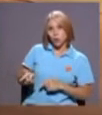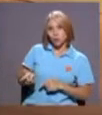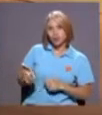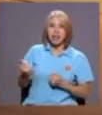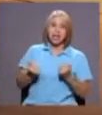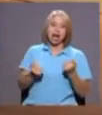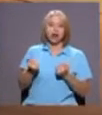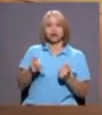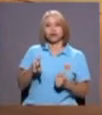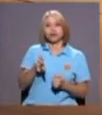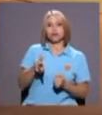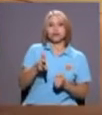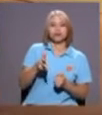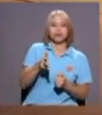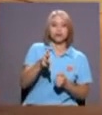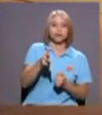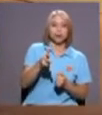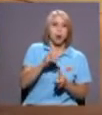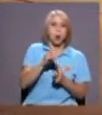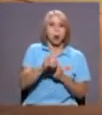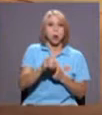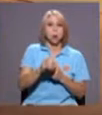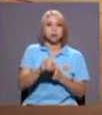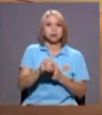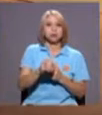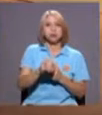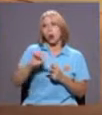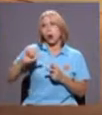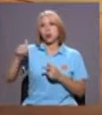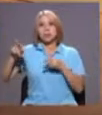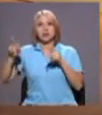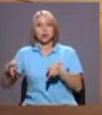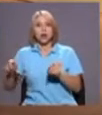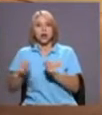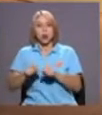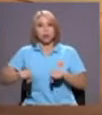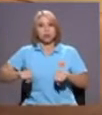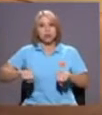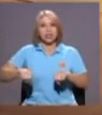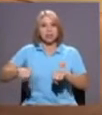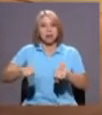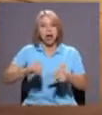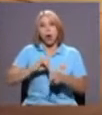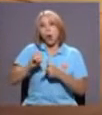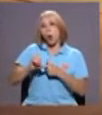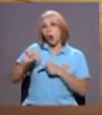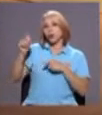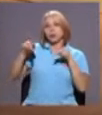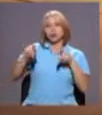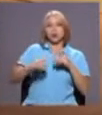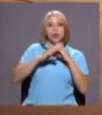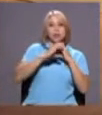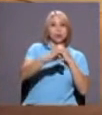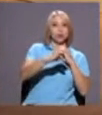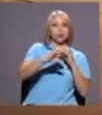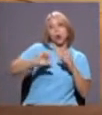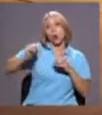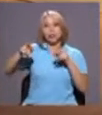yo lo llevaba, otros lo llevaban otros llegaban en una Vespa, otros llegaban en bus, el papá, otros llegaban en un